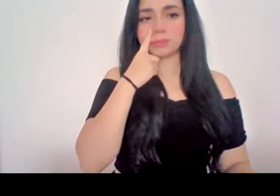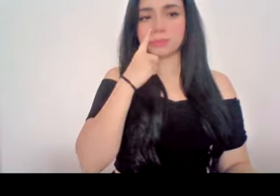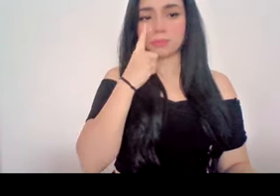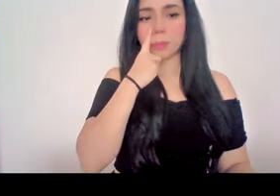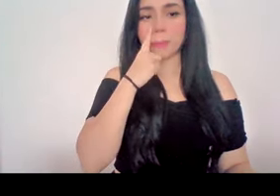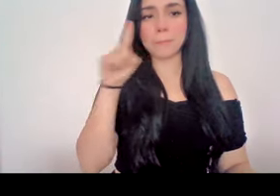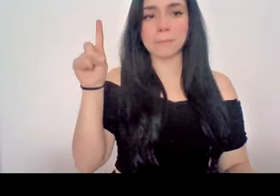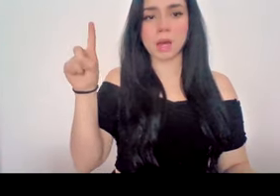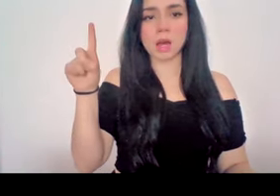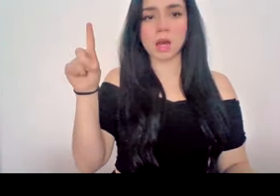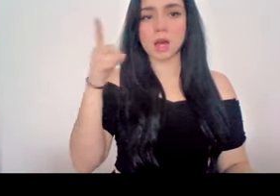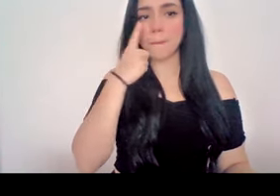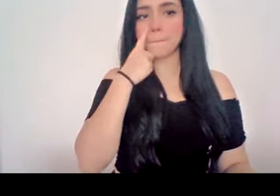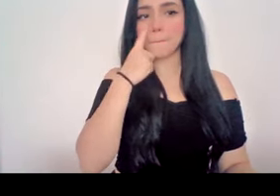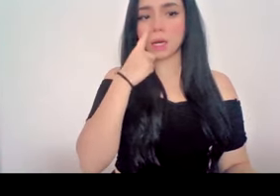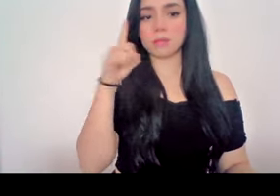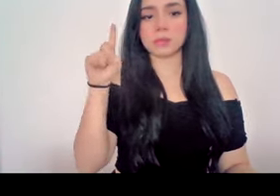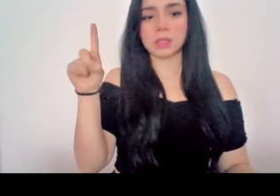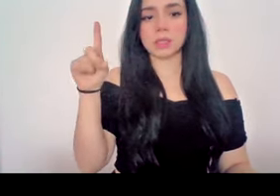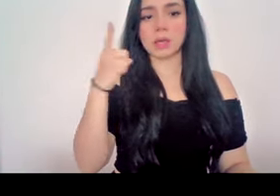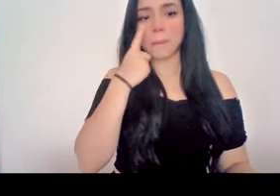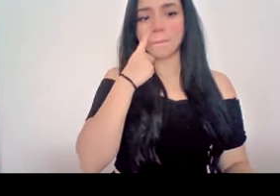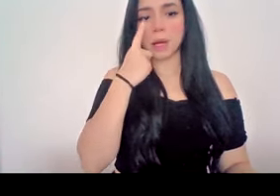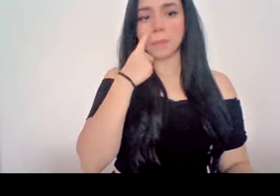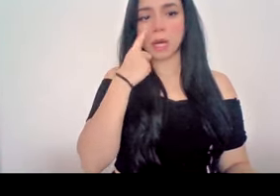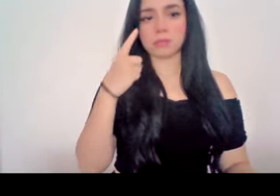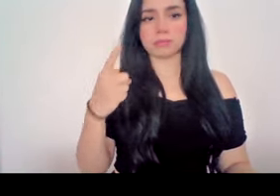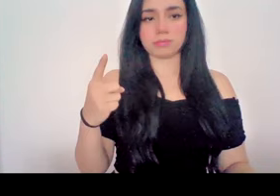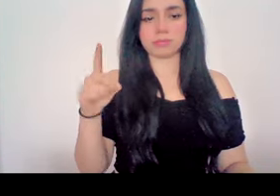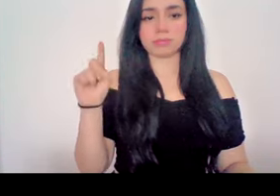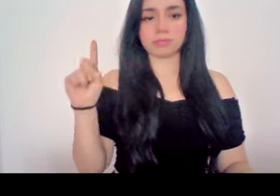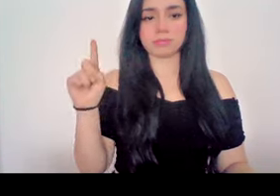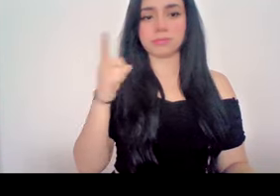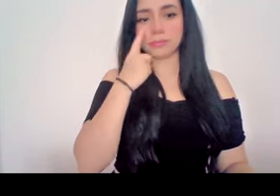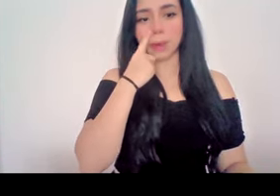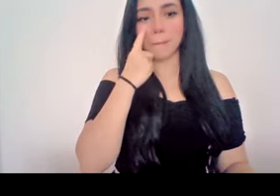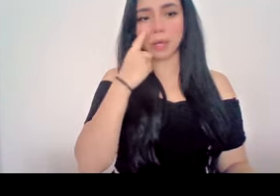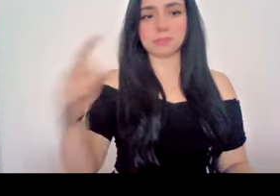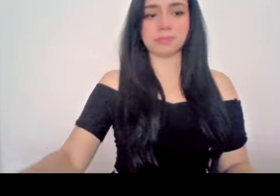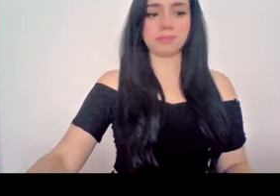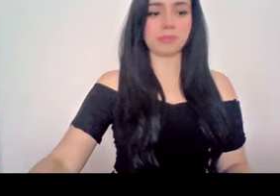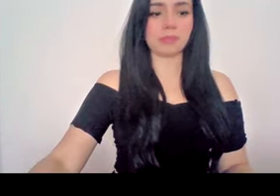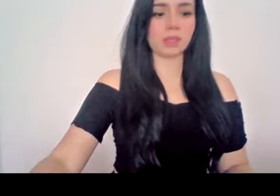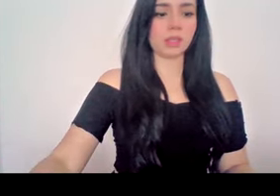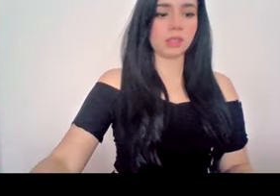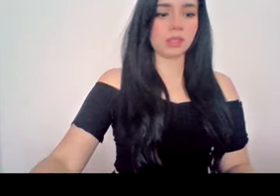papá, perdón. Pa, pa, papá. Papá.